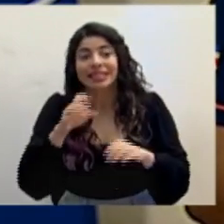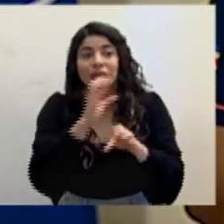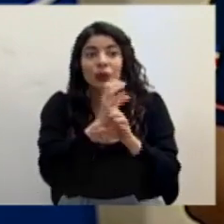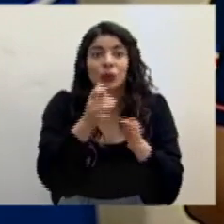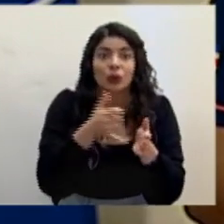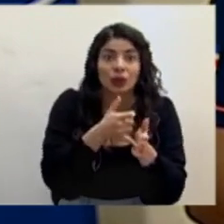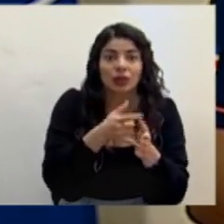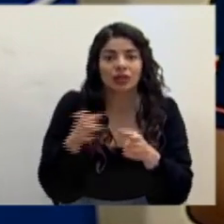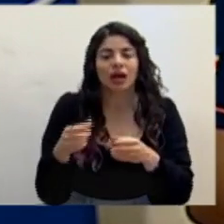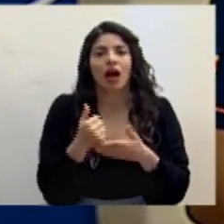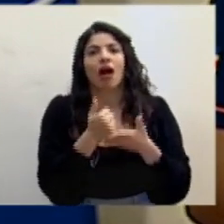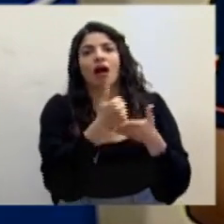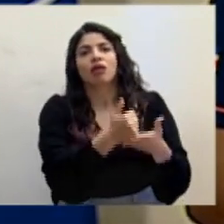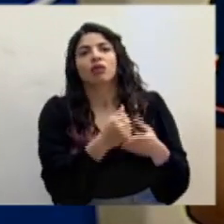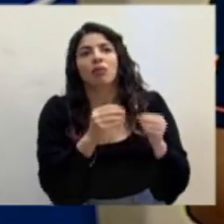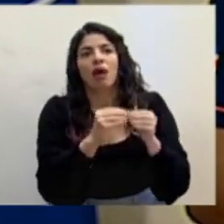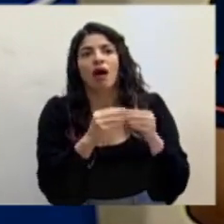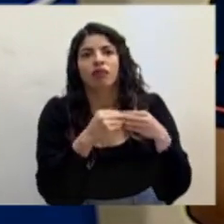de cuidados intensivos,